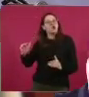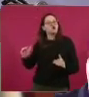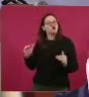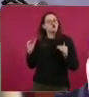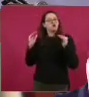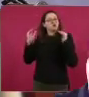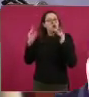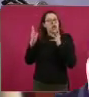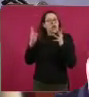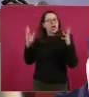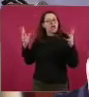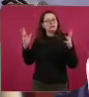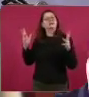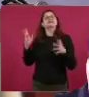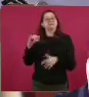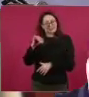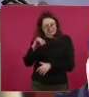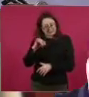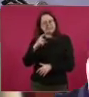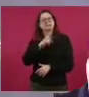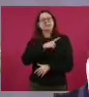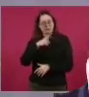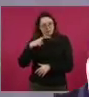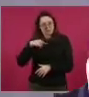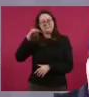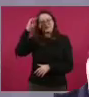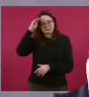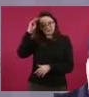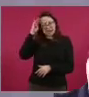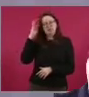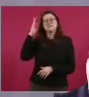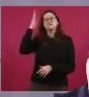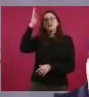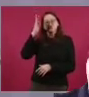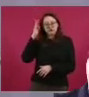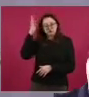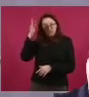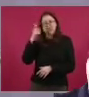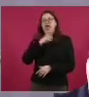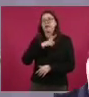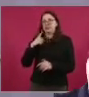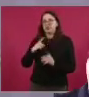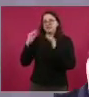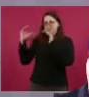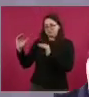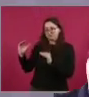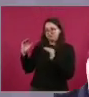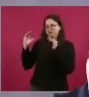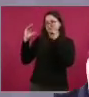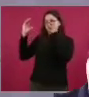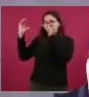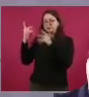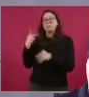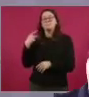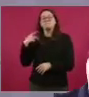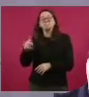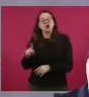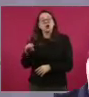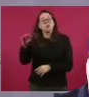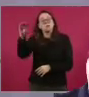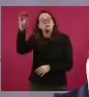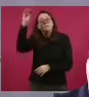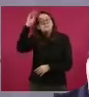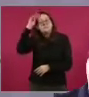pensarlas. Pienso en esta explicación orgánica de alimentación,